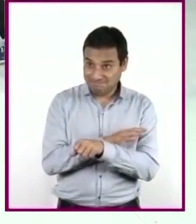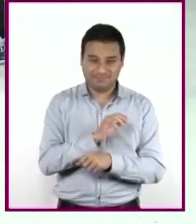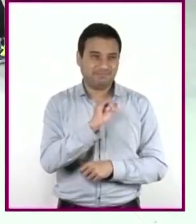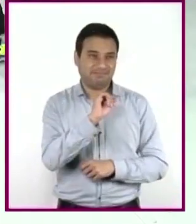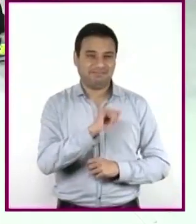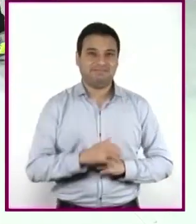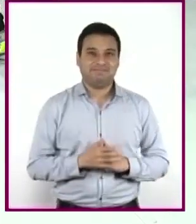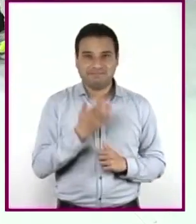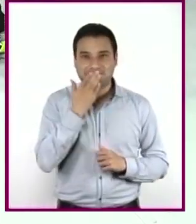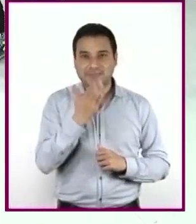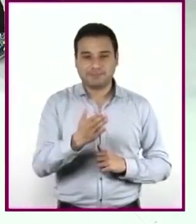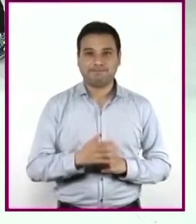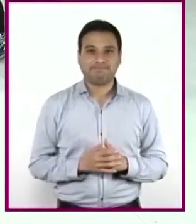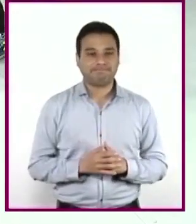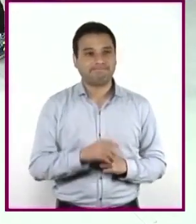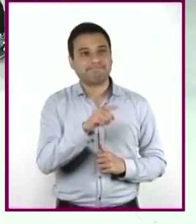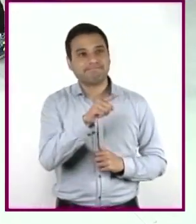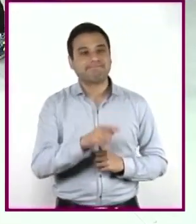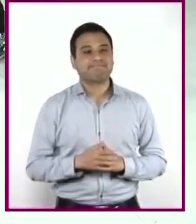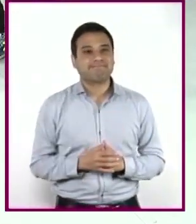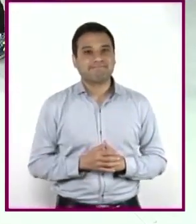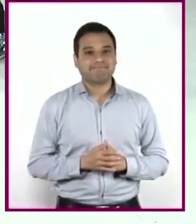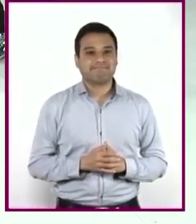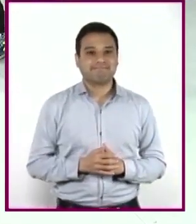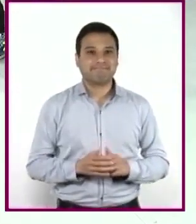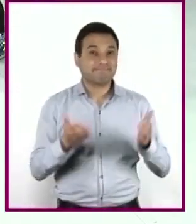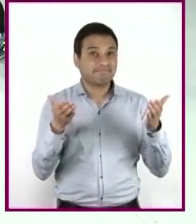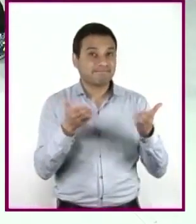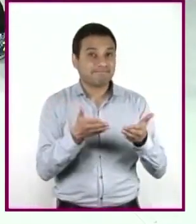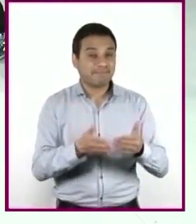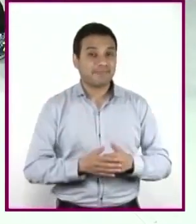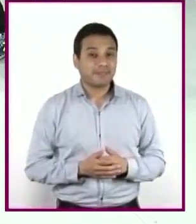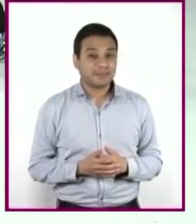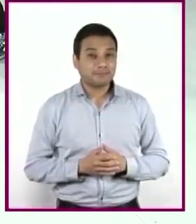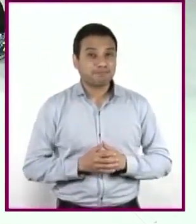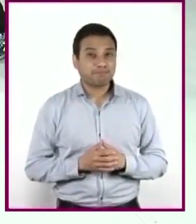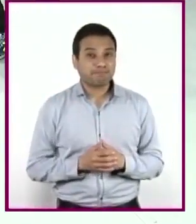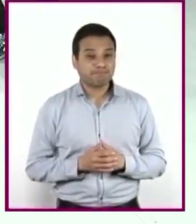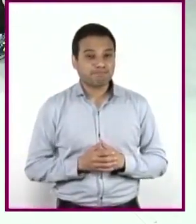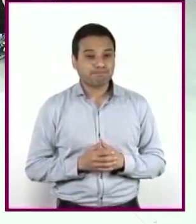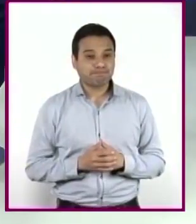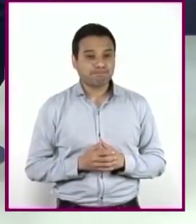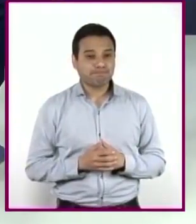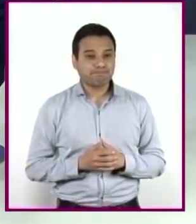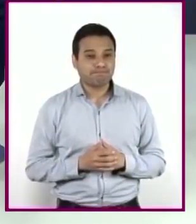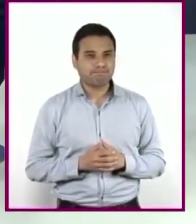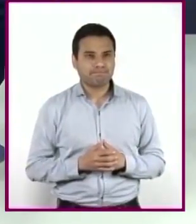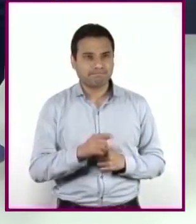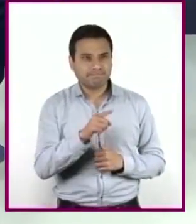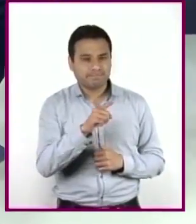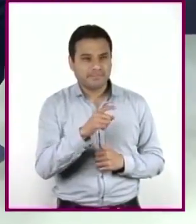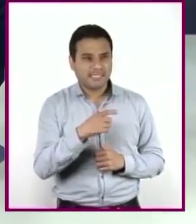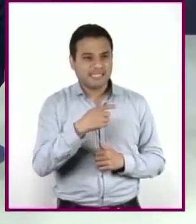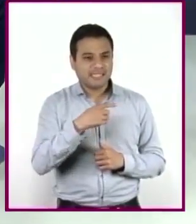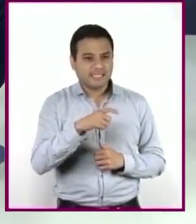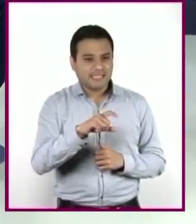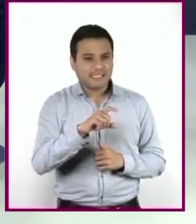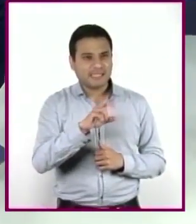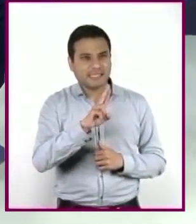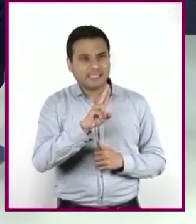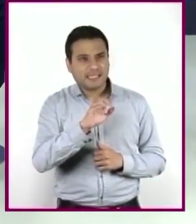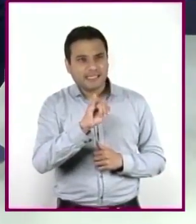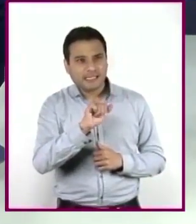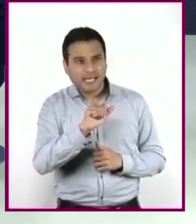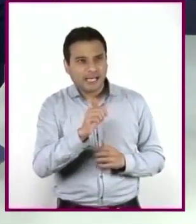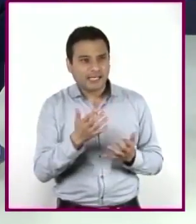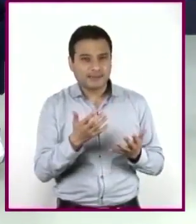Ana. ¿No te emociona? Sí. De este lado tenemos a Kia. Kia, ¿es un nombre más largo? ¿Este